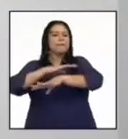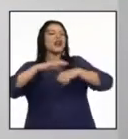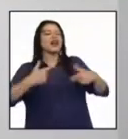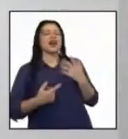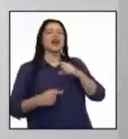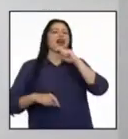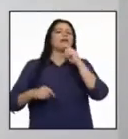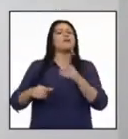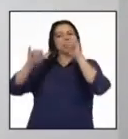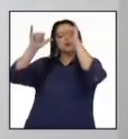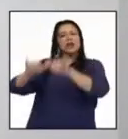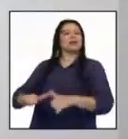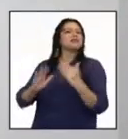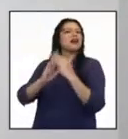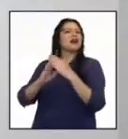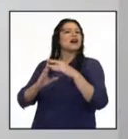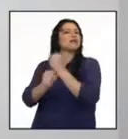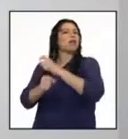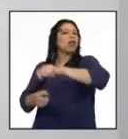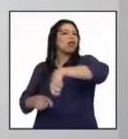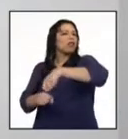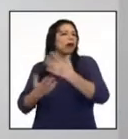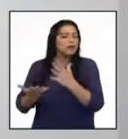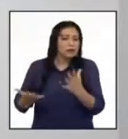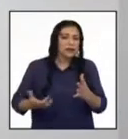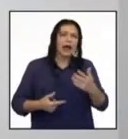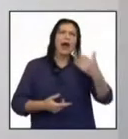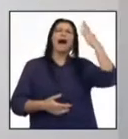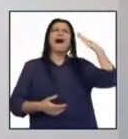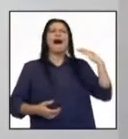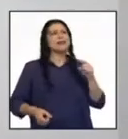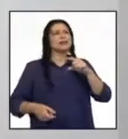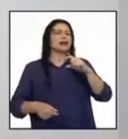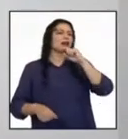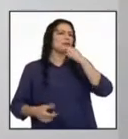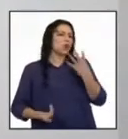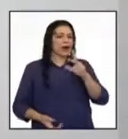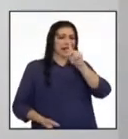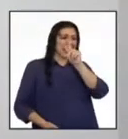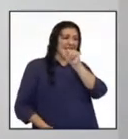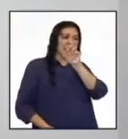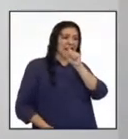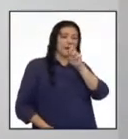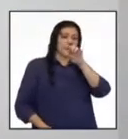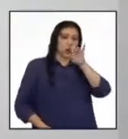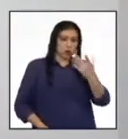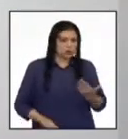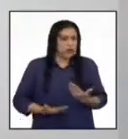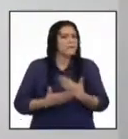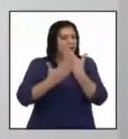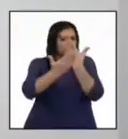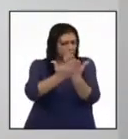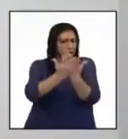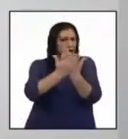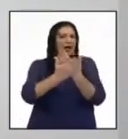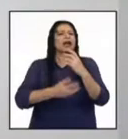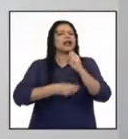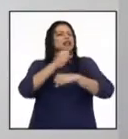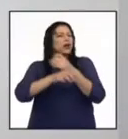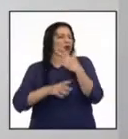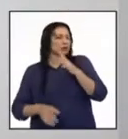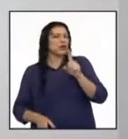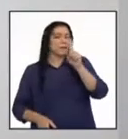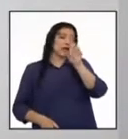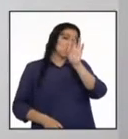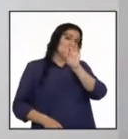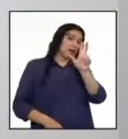y la mujer para la casa. Sobre aquel tiempo, la historiadora Karen Poulsen plantea que entre los años